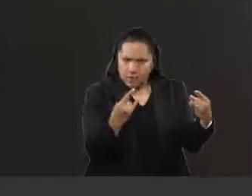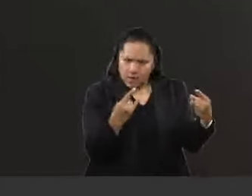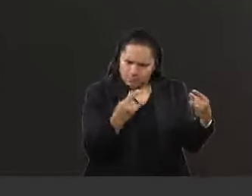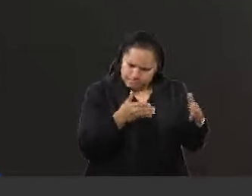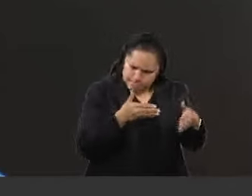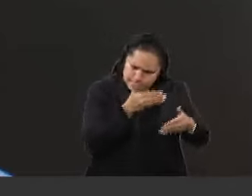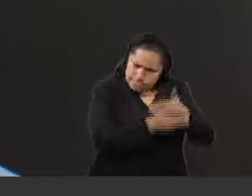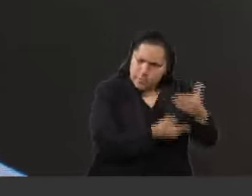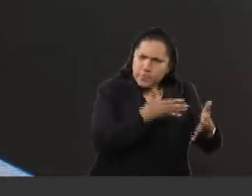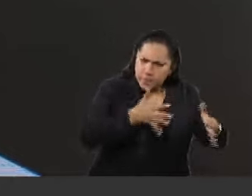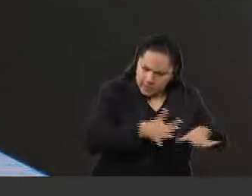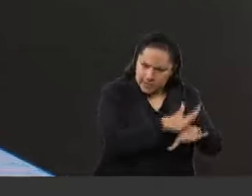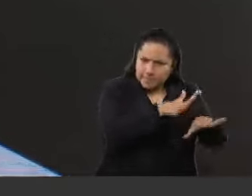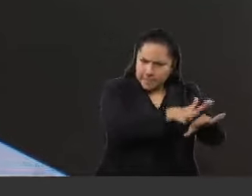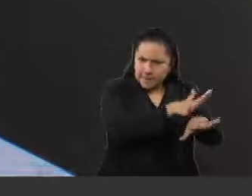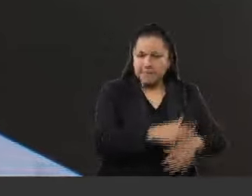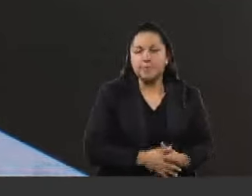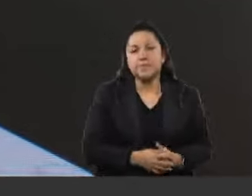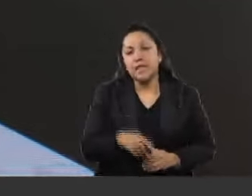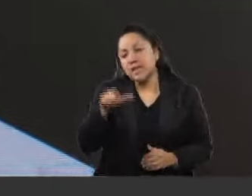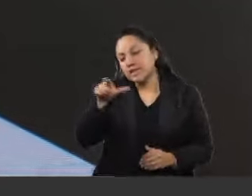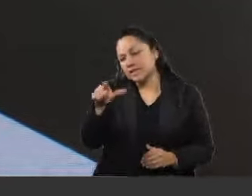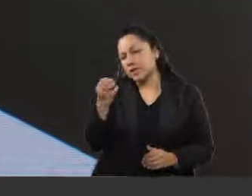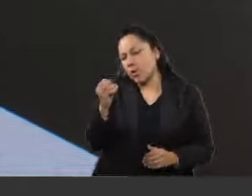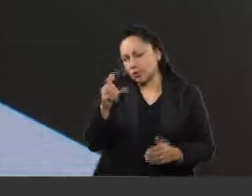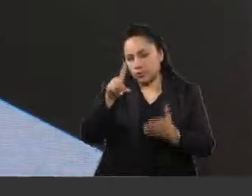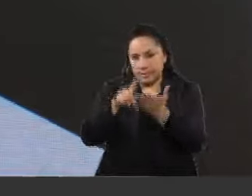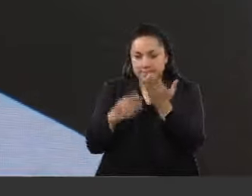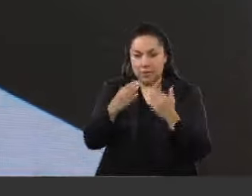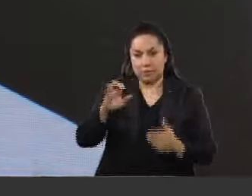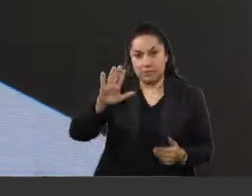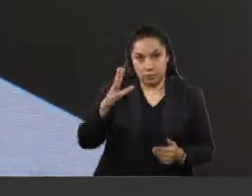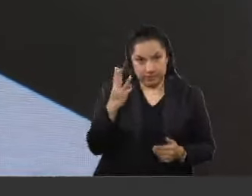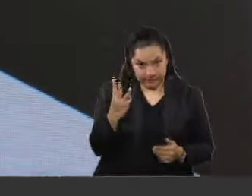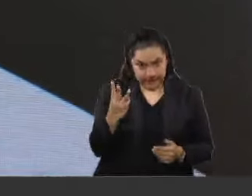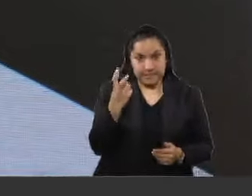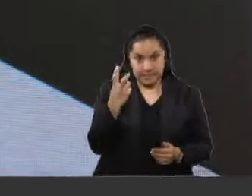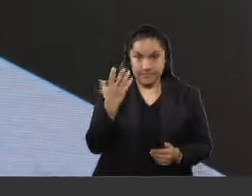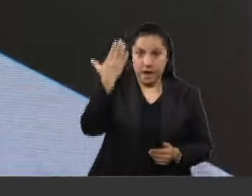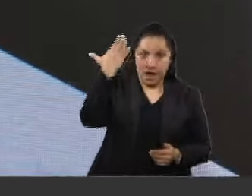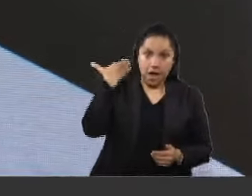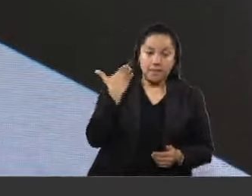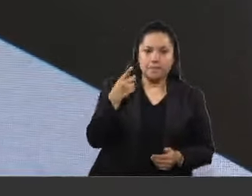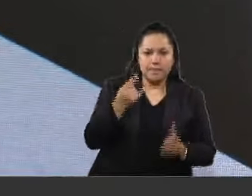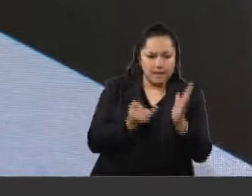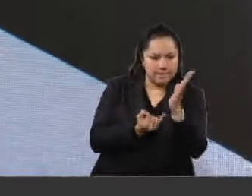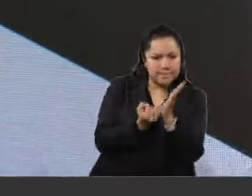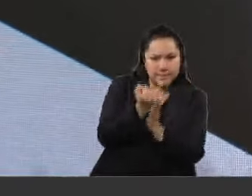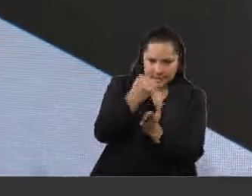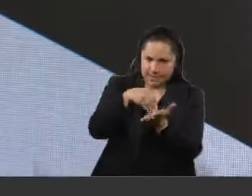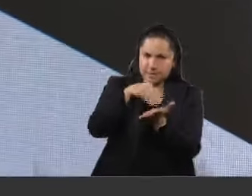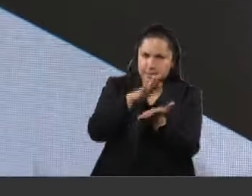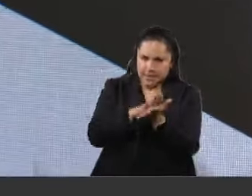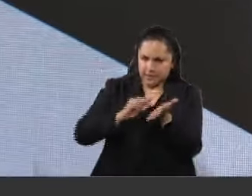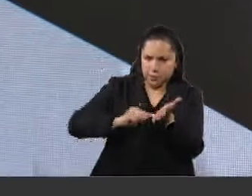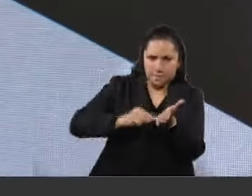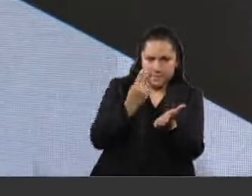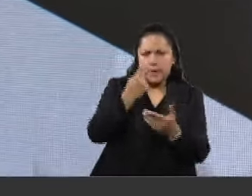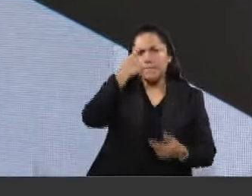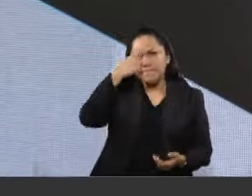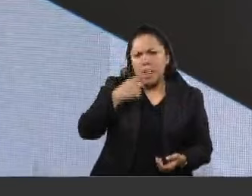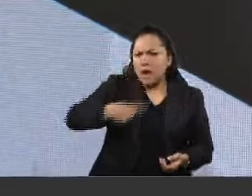El Diario Oficial del 17 de octubre de 1953 publicó el decreto que permitía a las mujeres votar y ser